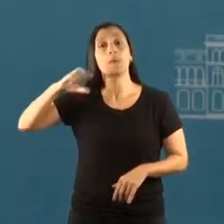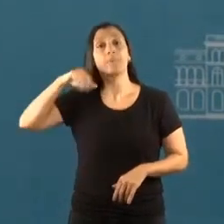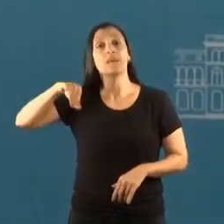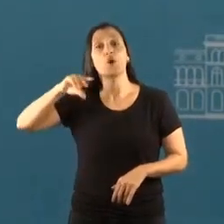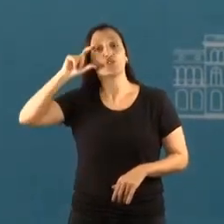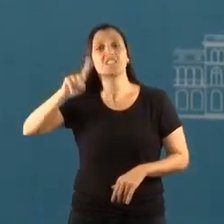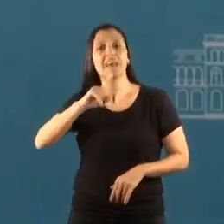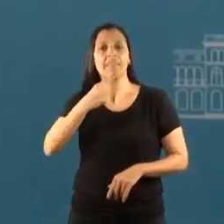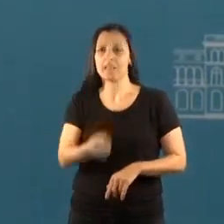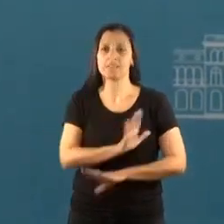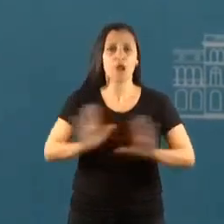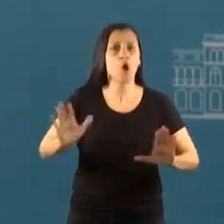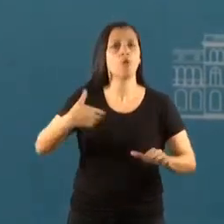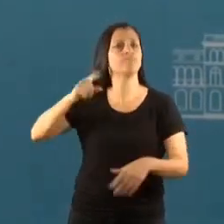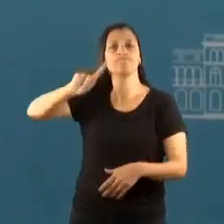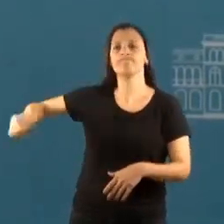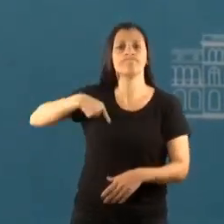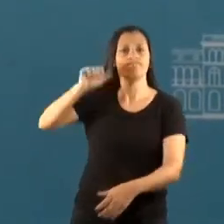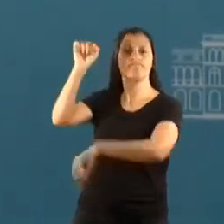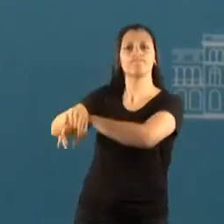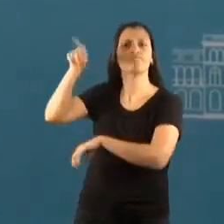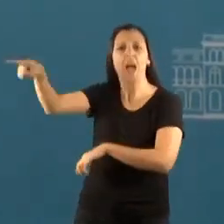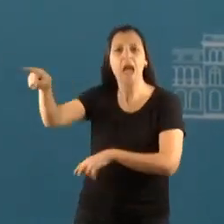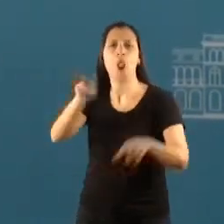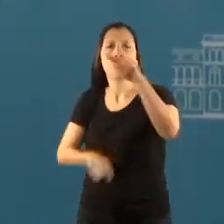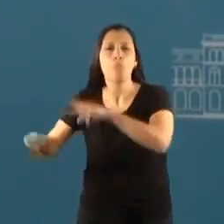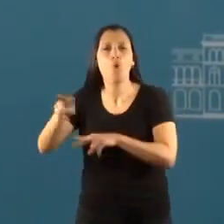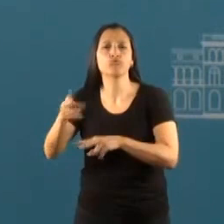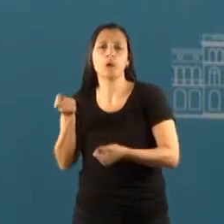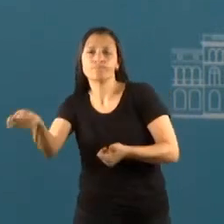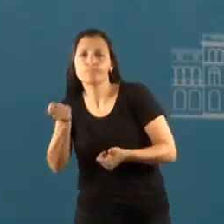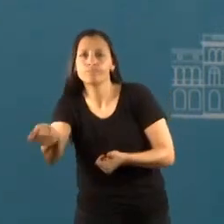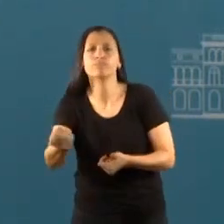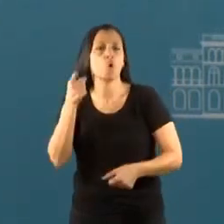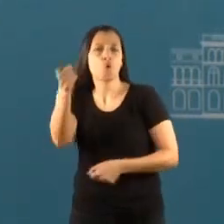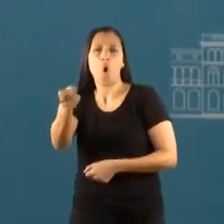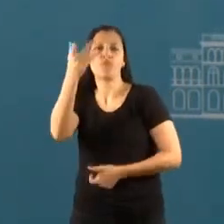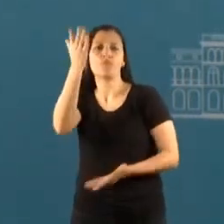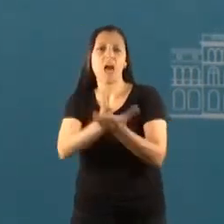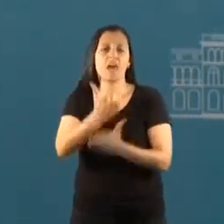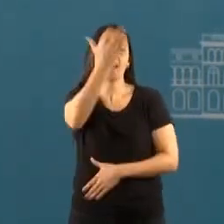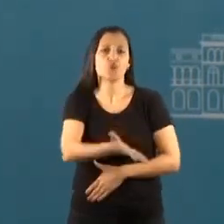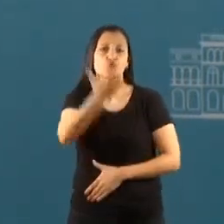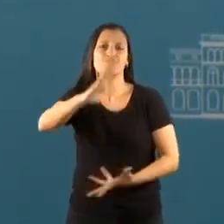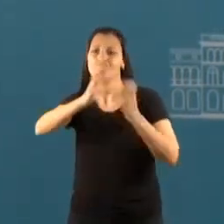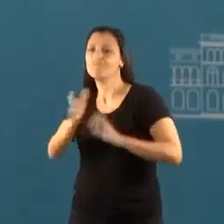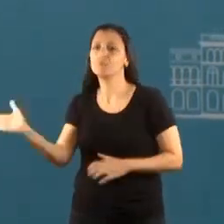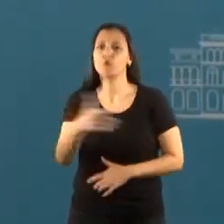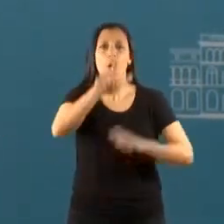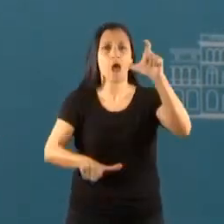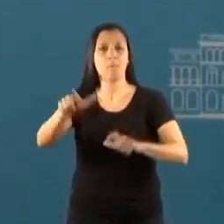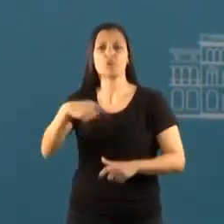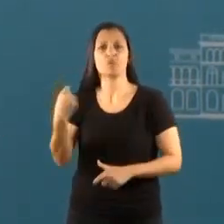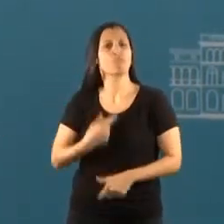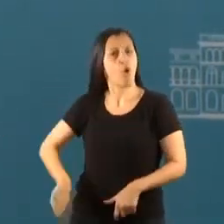nación argentina, pues es alguien que ejecutó políticas que avasallaron la vida y degradaron la condición humana, que su accionar ofende